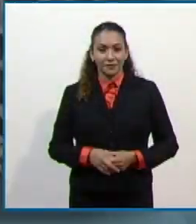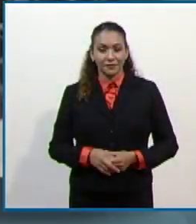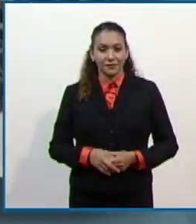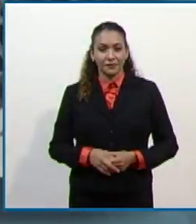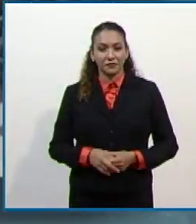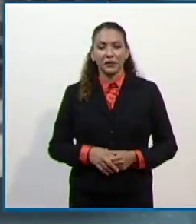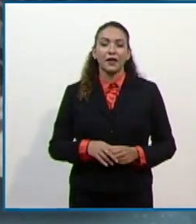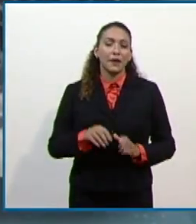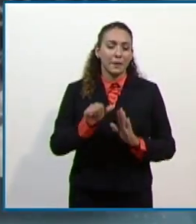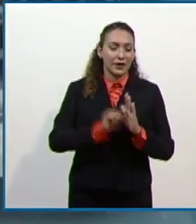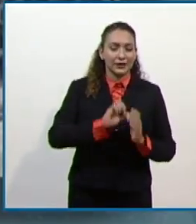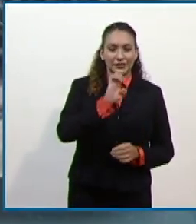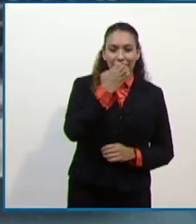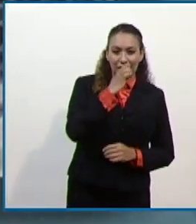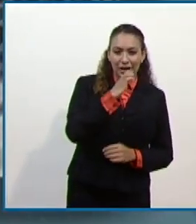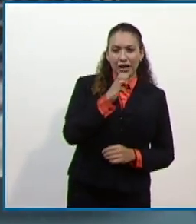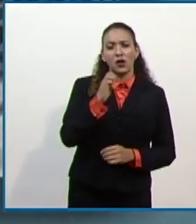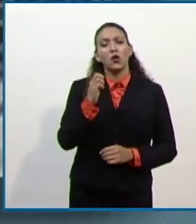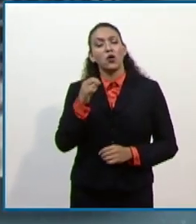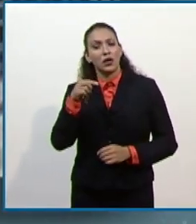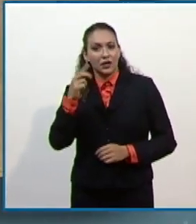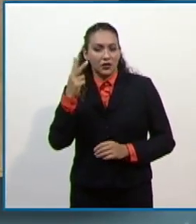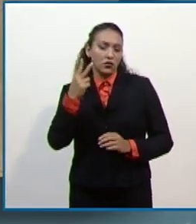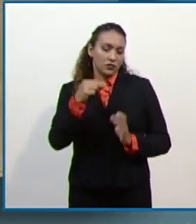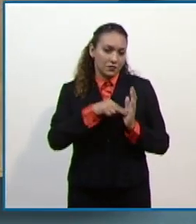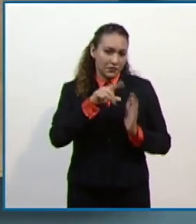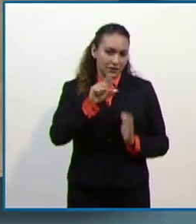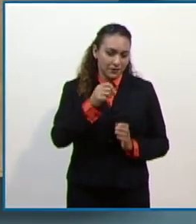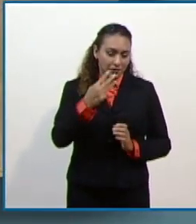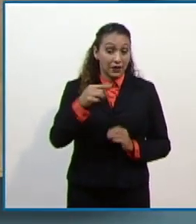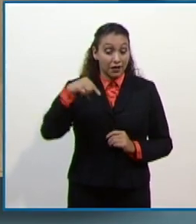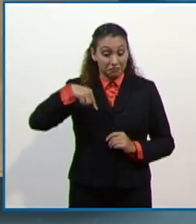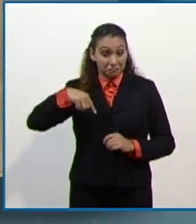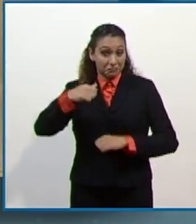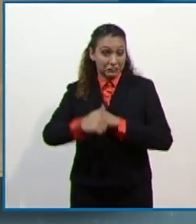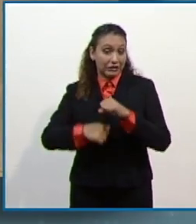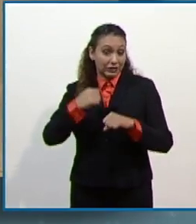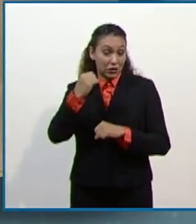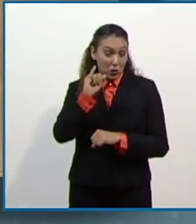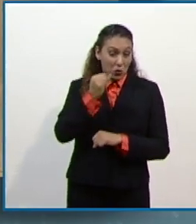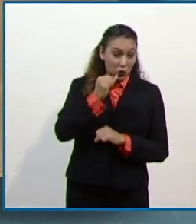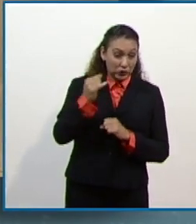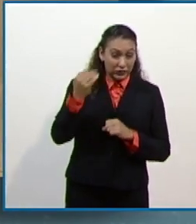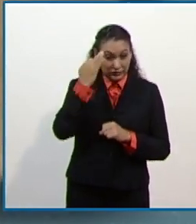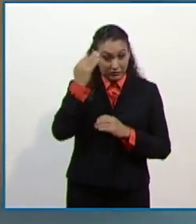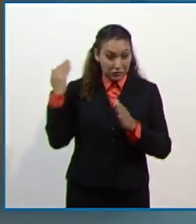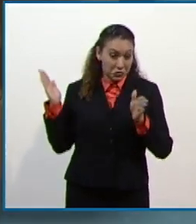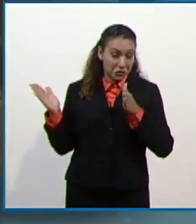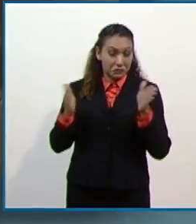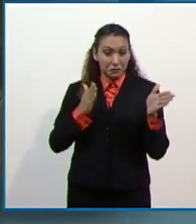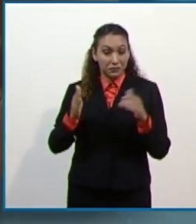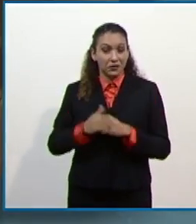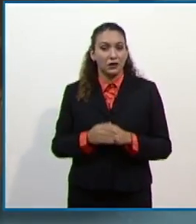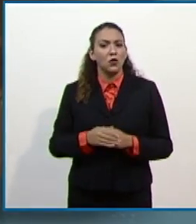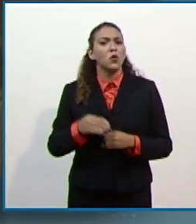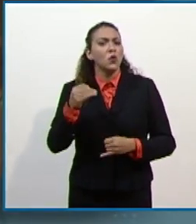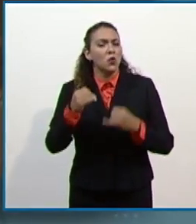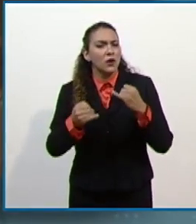Entre enero de 2023 y junio de este año, juezas y jueces del Poder Judicial del Estado de México